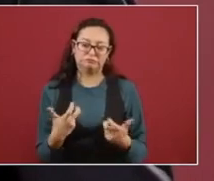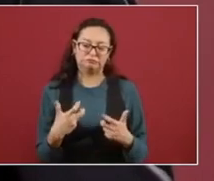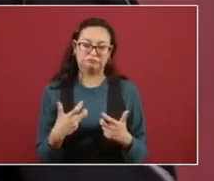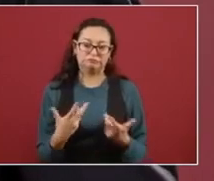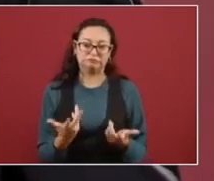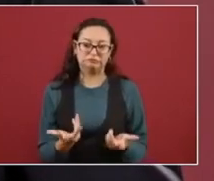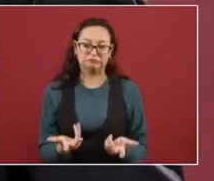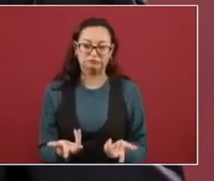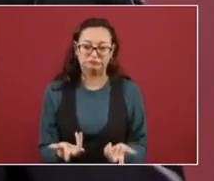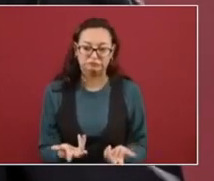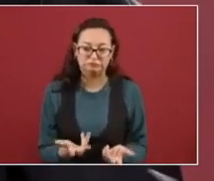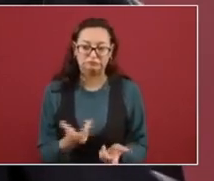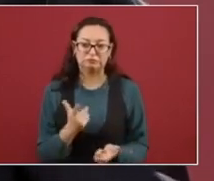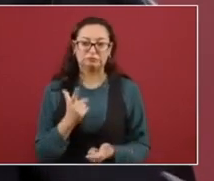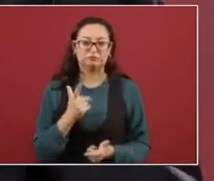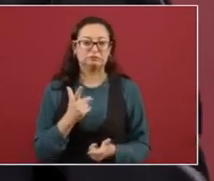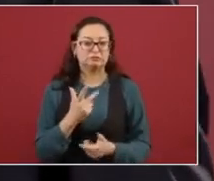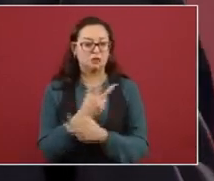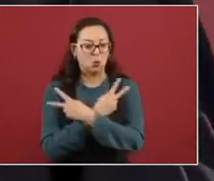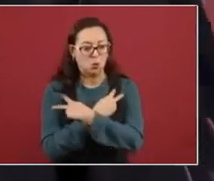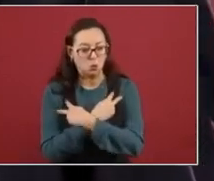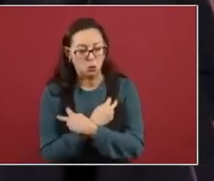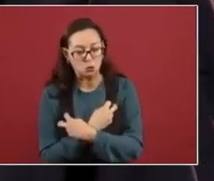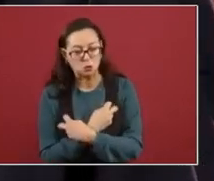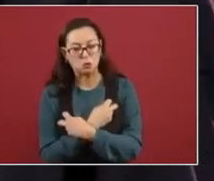que es un cuerpo de avance lento,